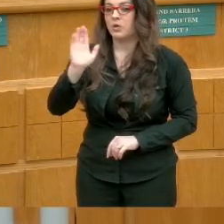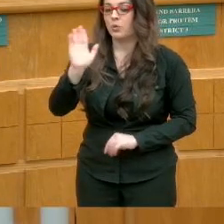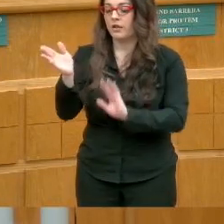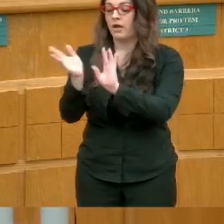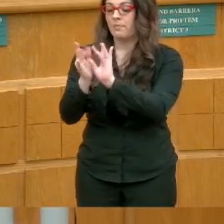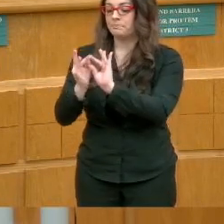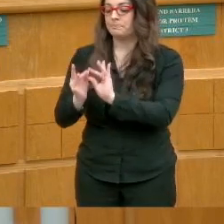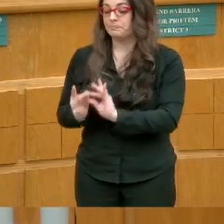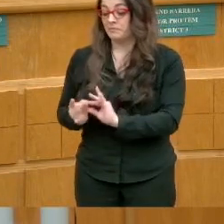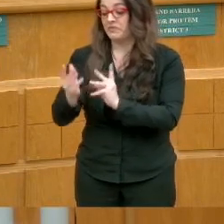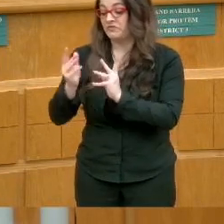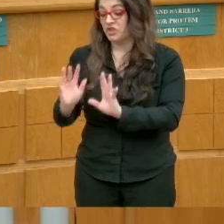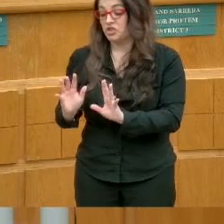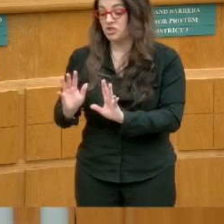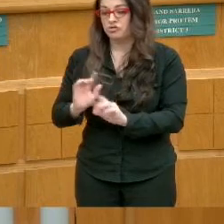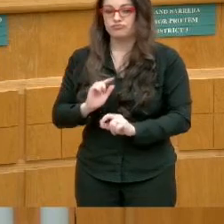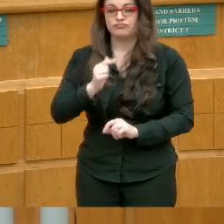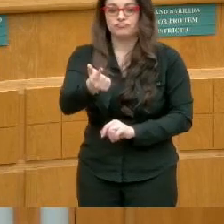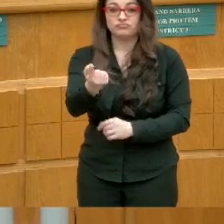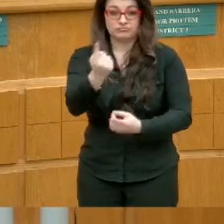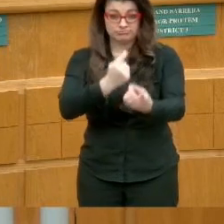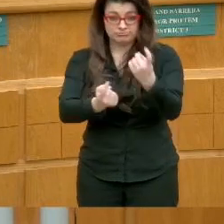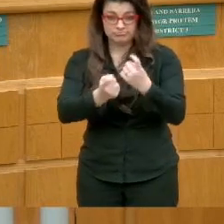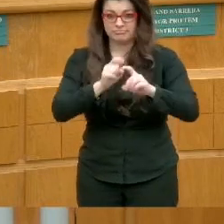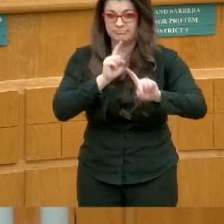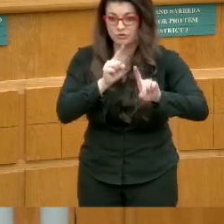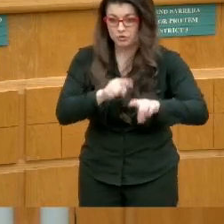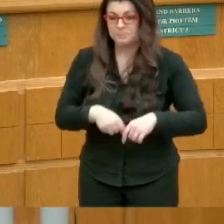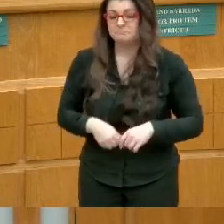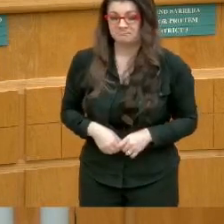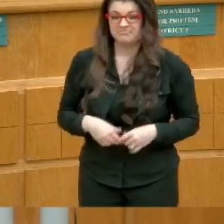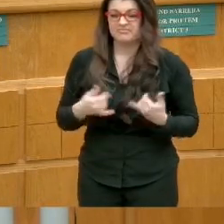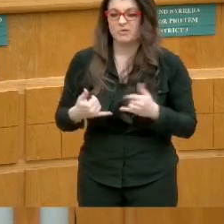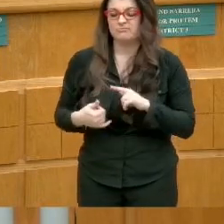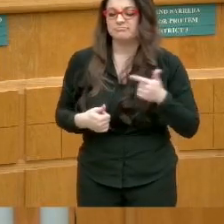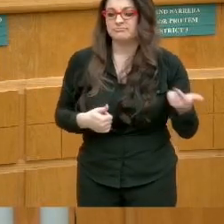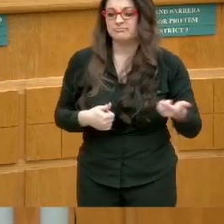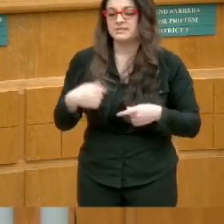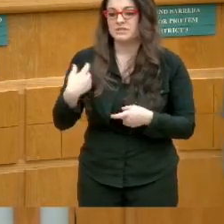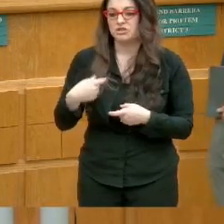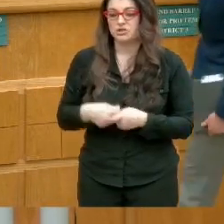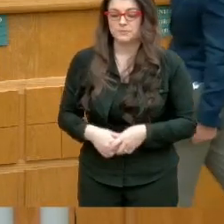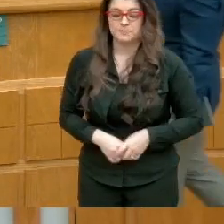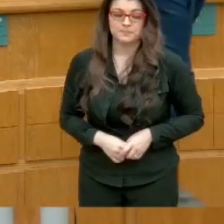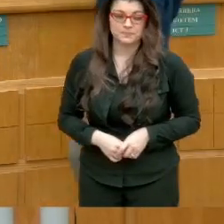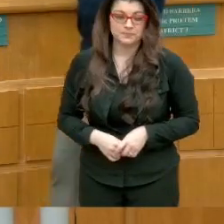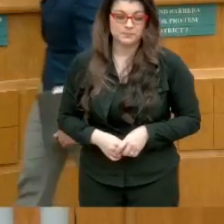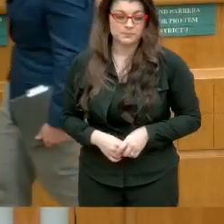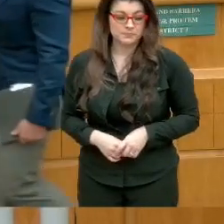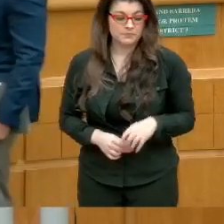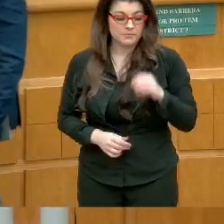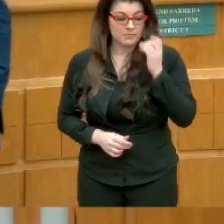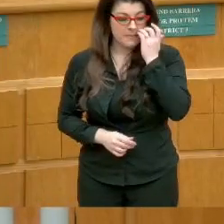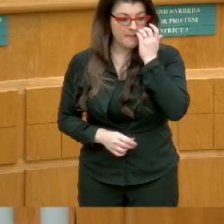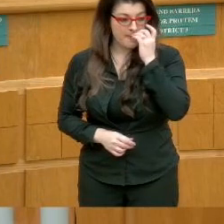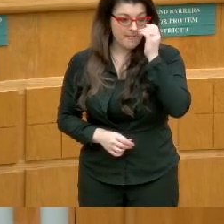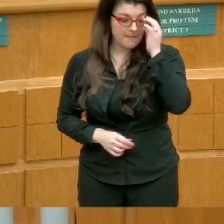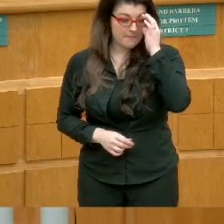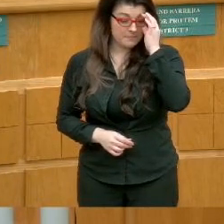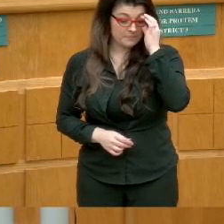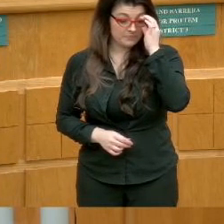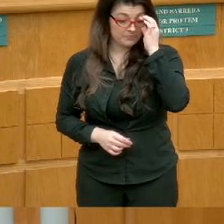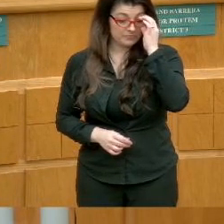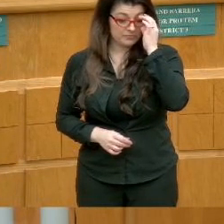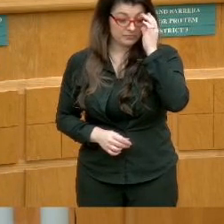answer any questions that you might have. En resumen, en cuanto a las albercas que son usadas normalmente para prácticas como son el natatorio y